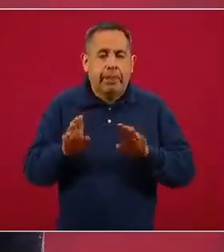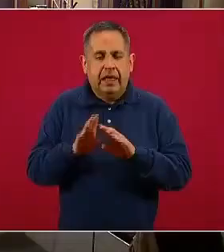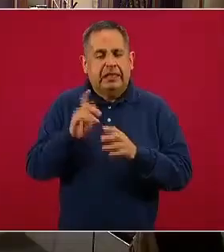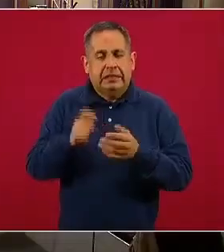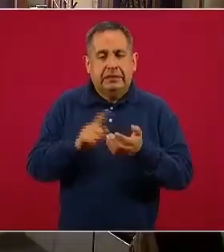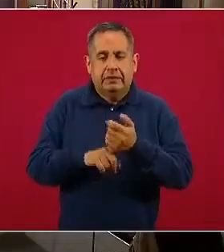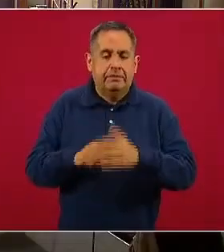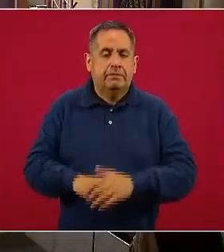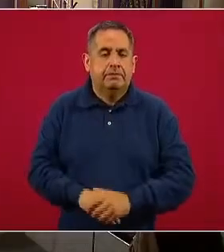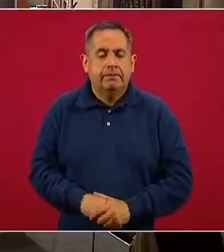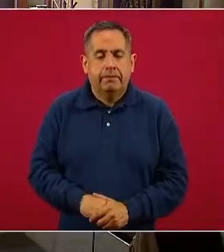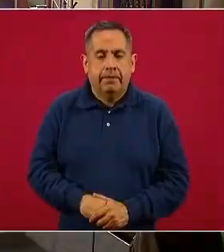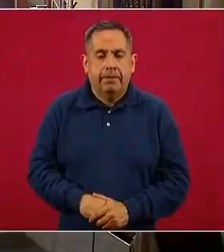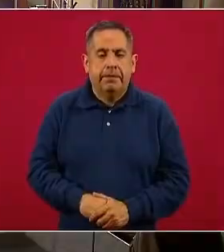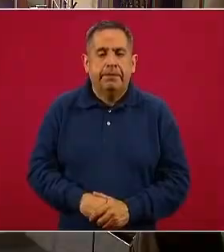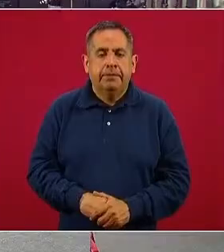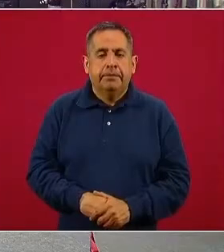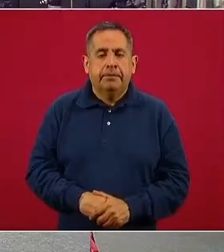epidémico.